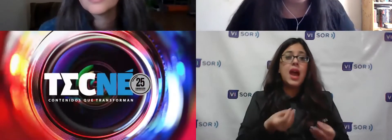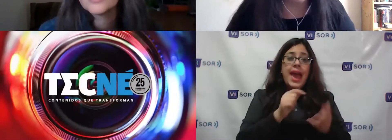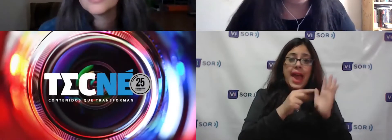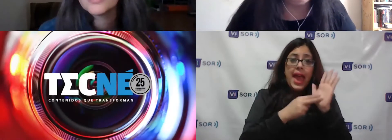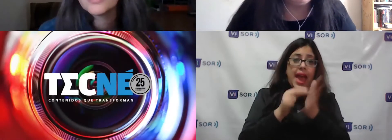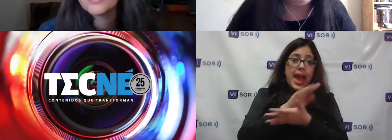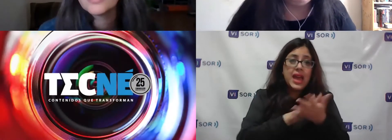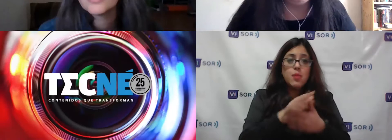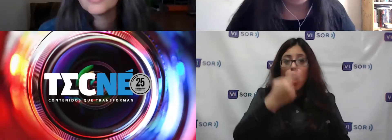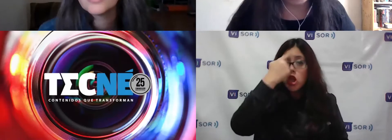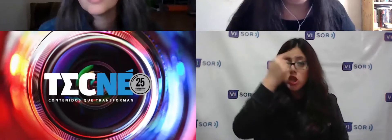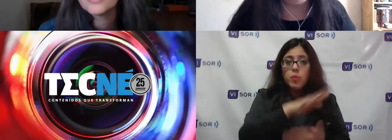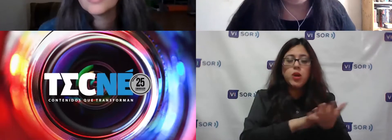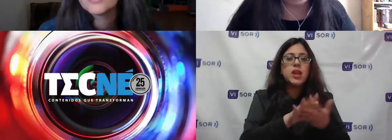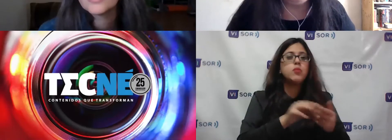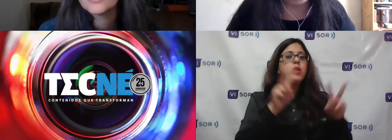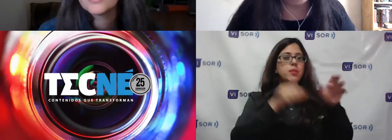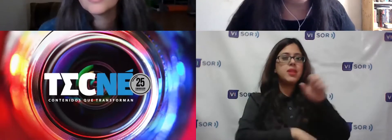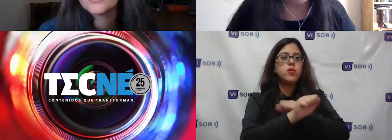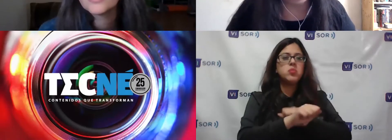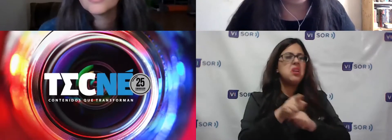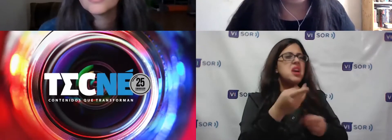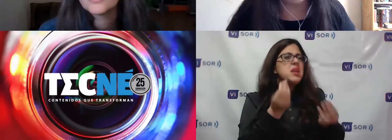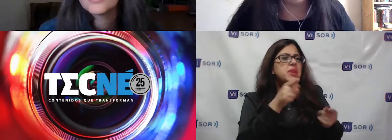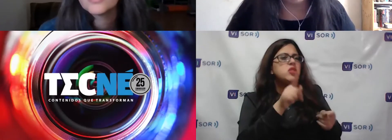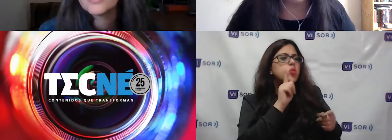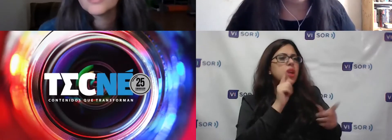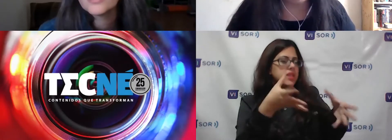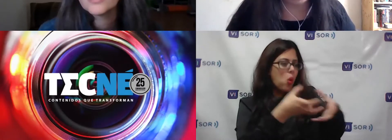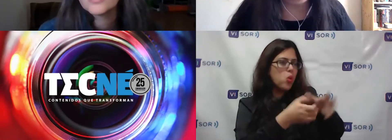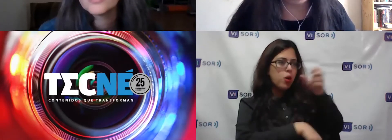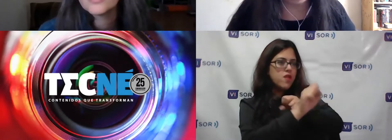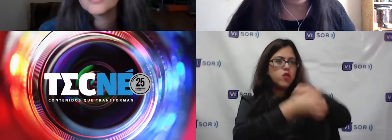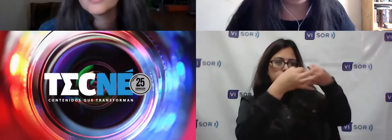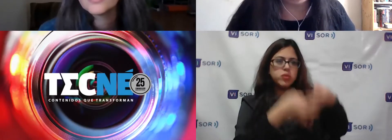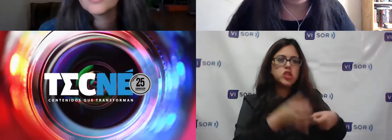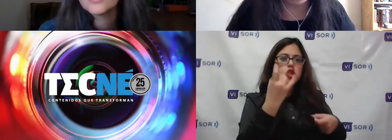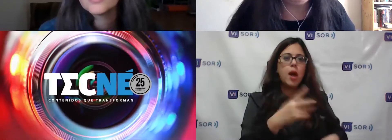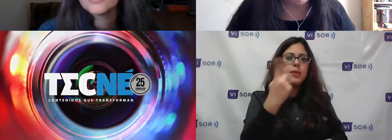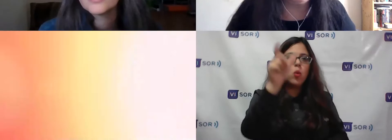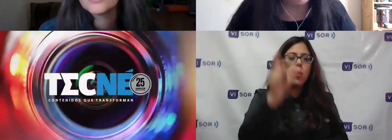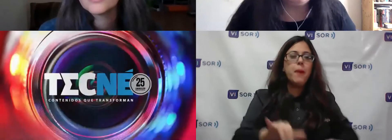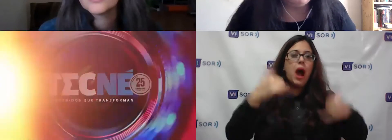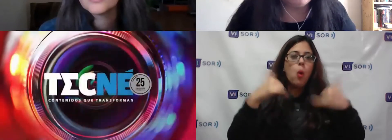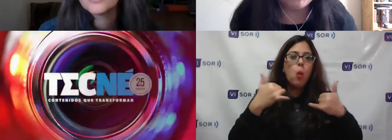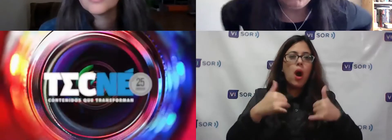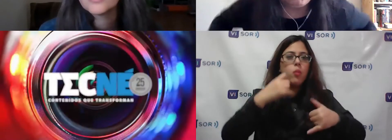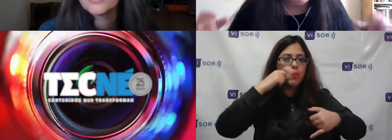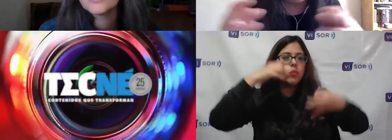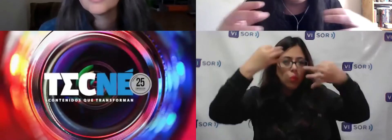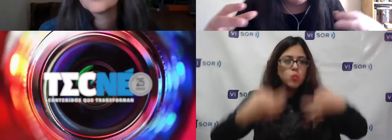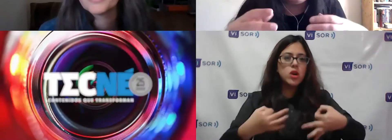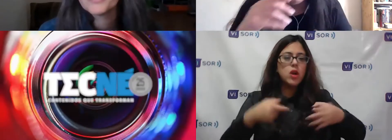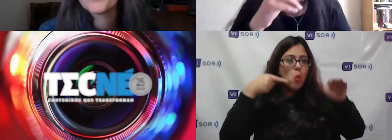fútbol lo que sea que hay con tener un gran equipo de fútbol sea un equipo de fútbol se hizo un jugador que ilumina y el resto no está en